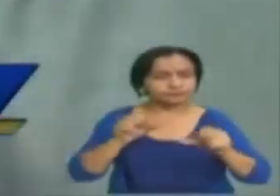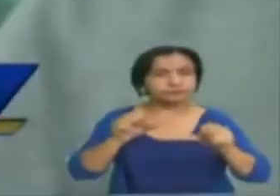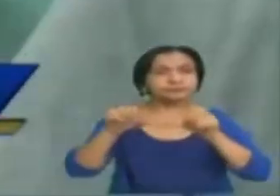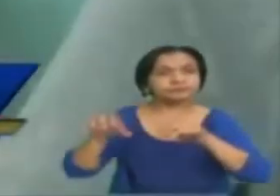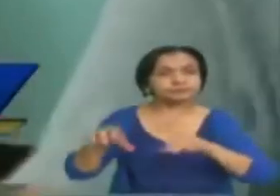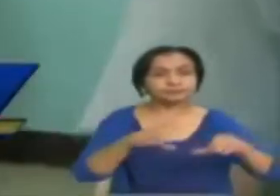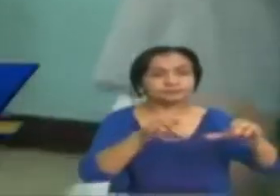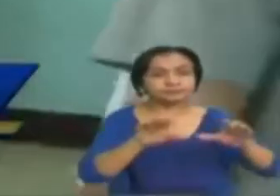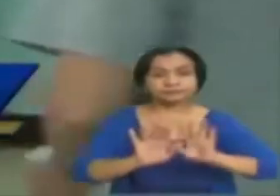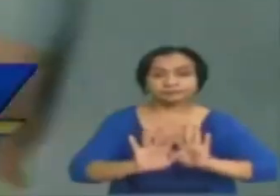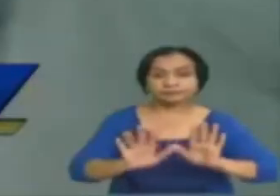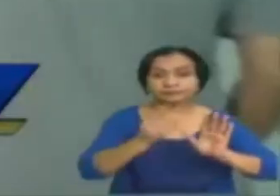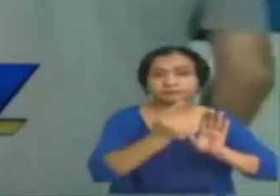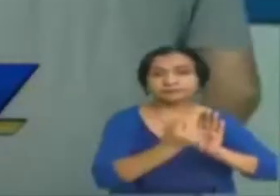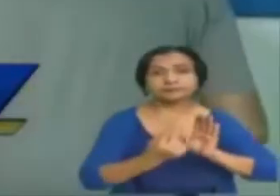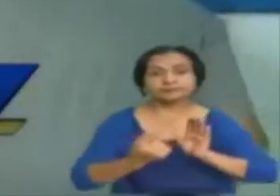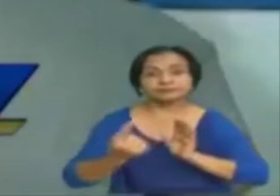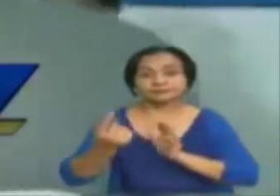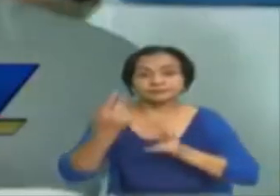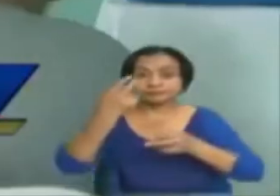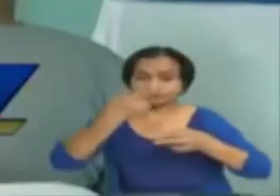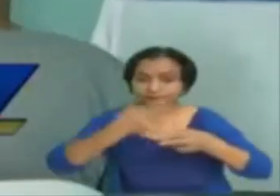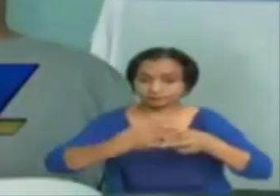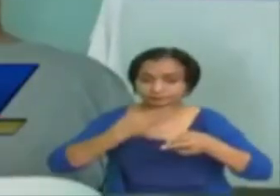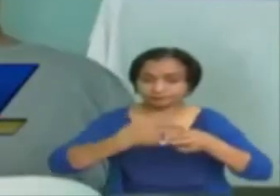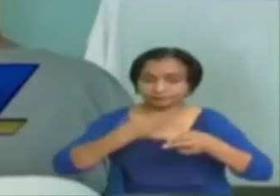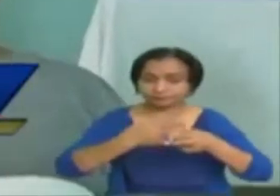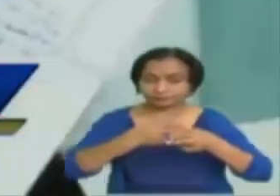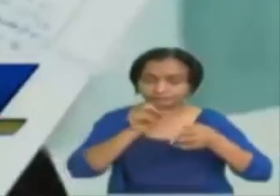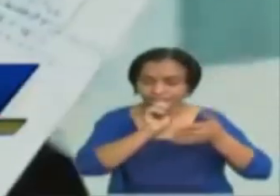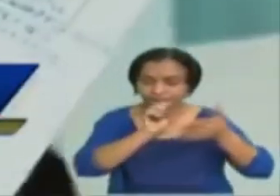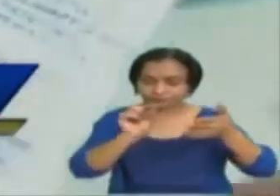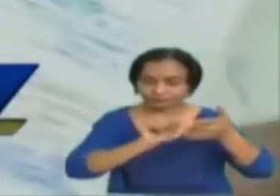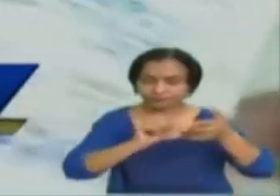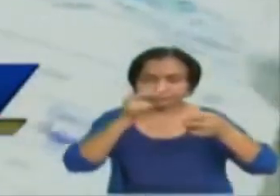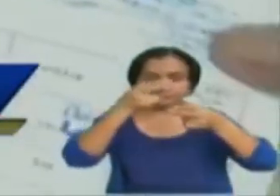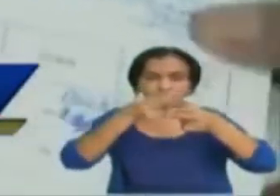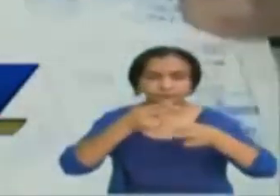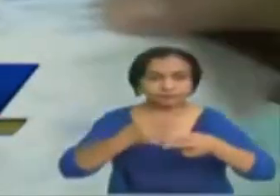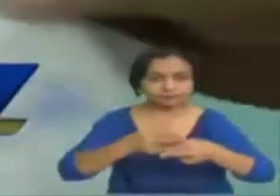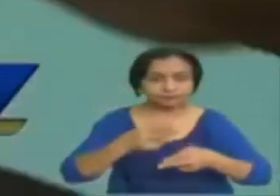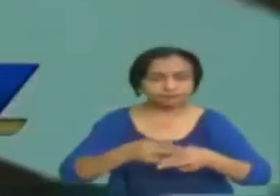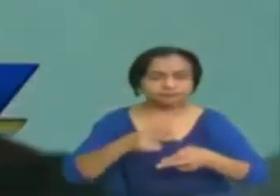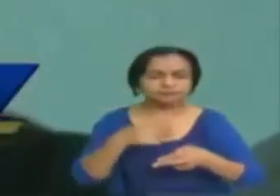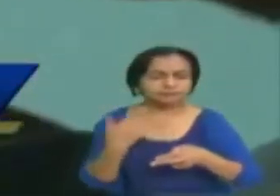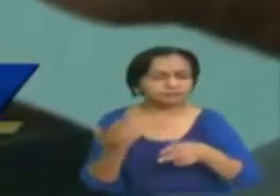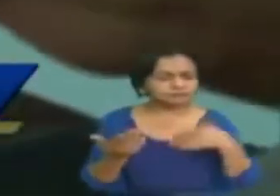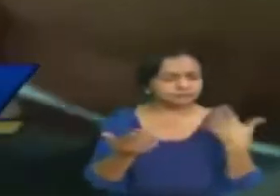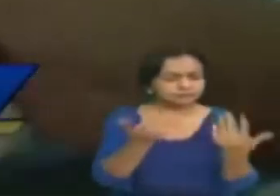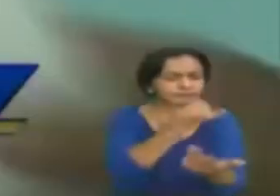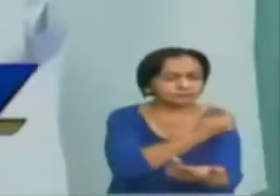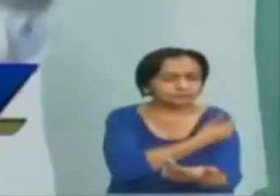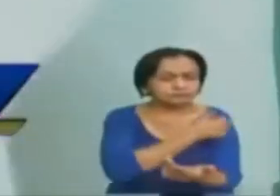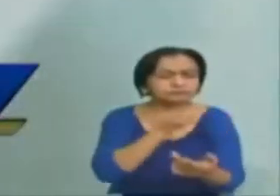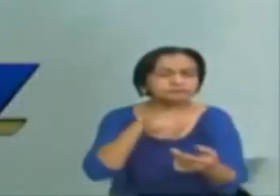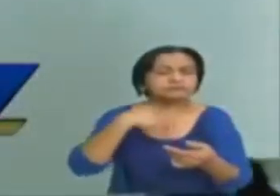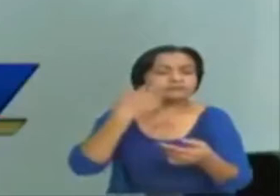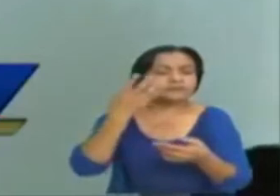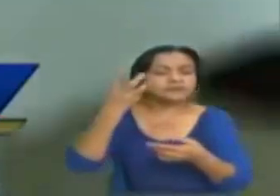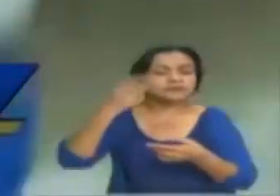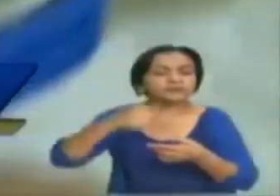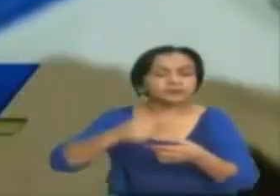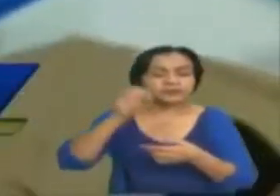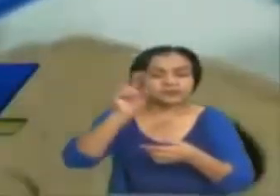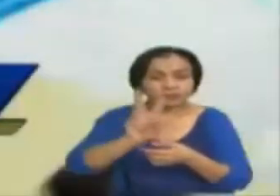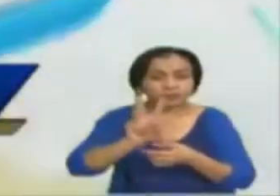de Estelí y Managua. Así lo informó la vocera y vicepresidenta de Nicaragua, Rosario Murillo. Mañana jueves vamos a